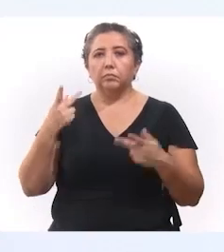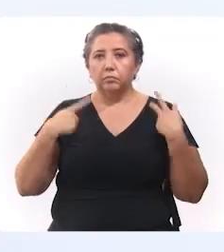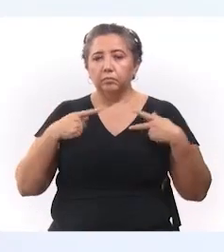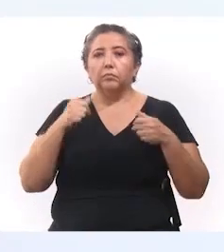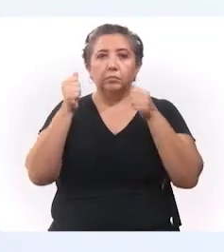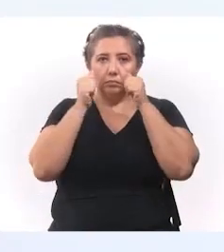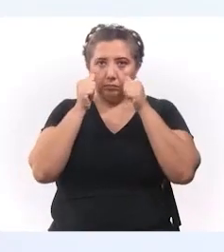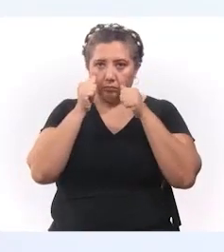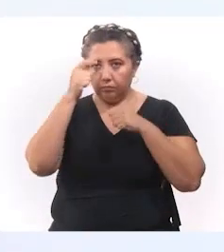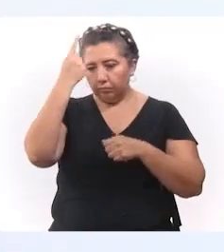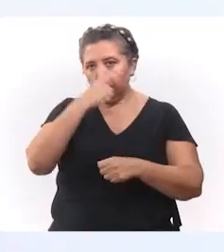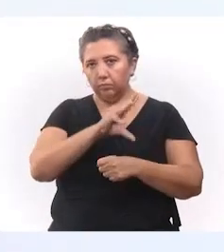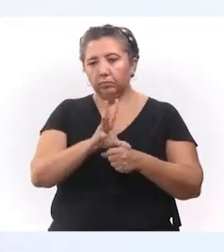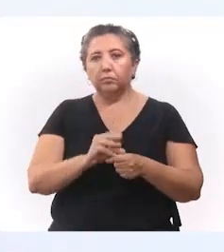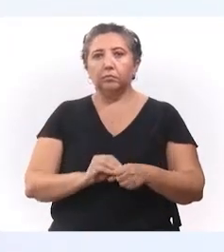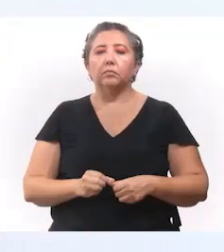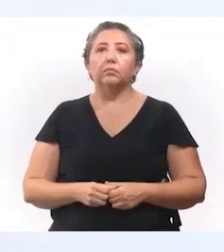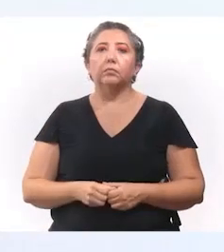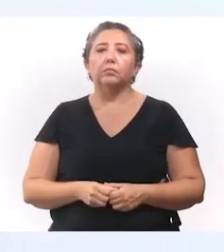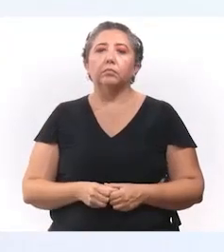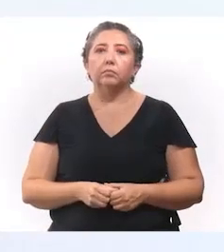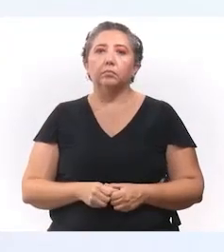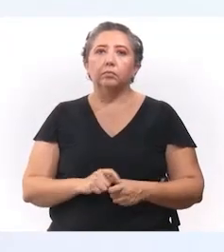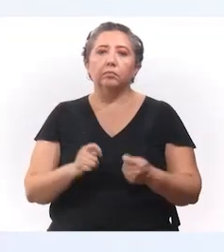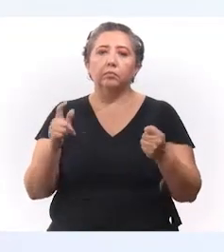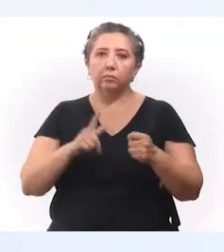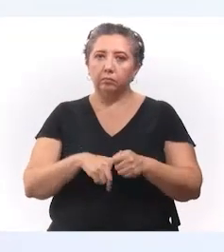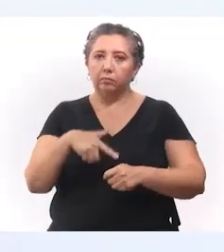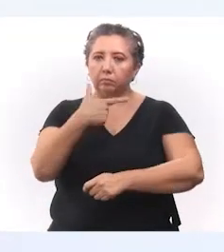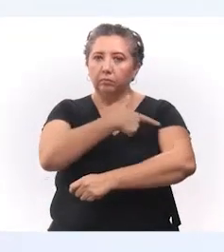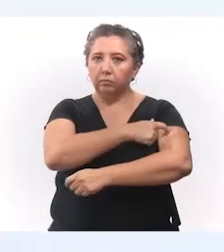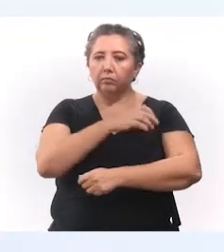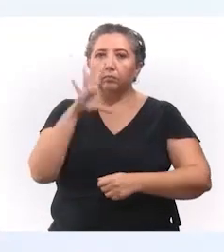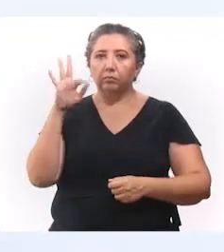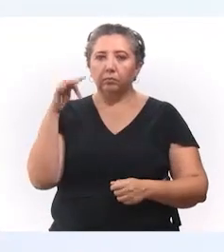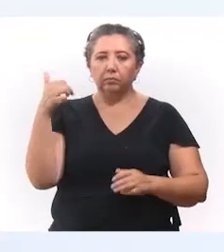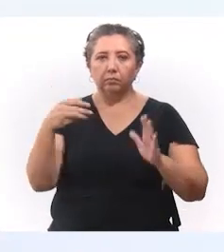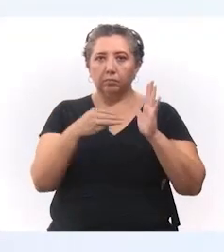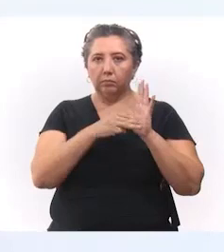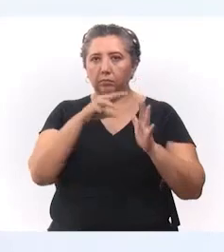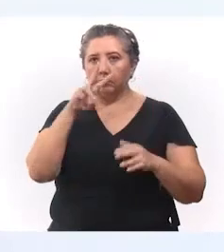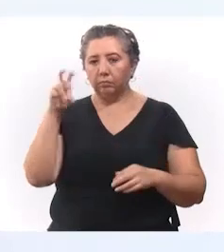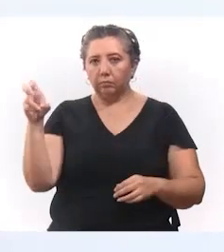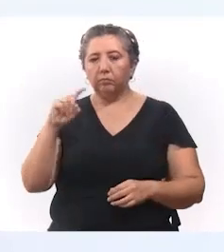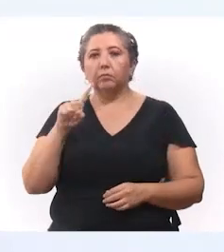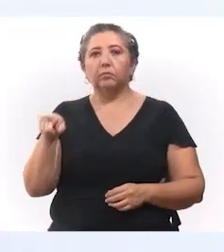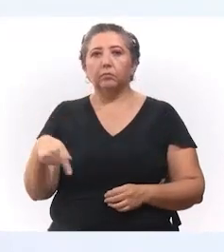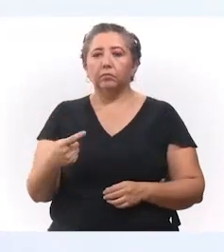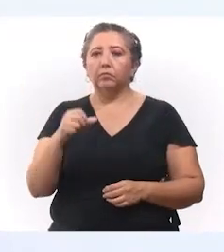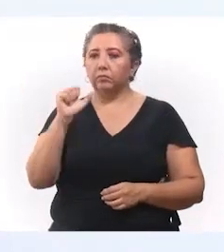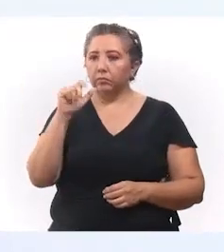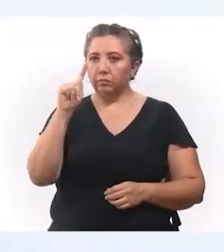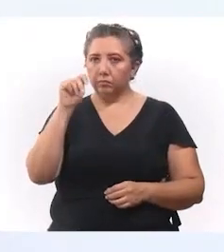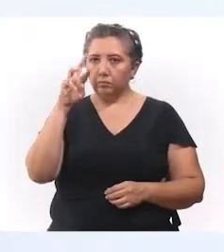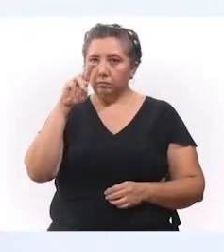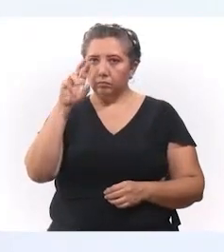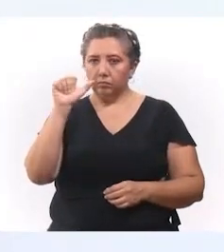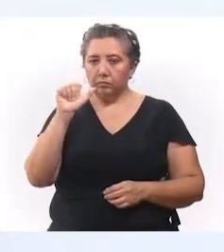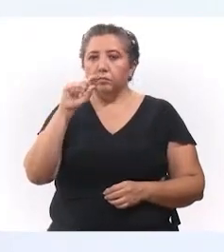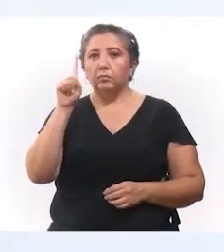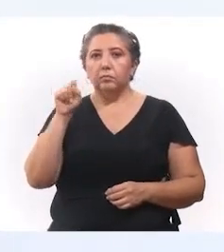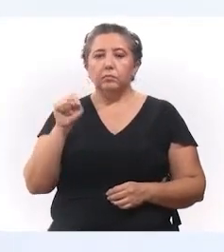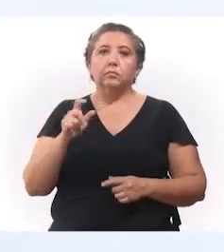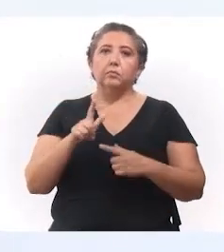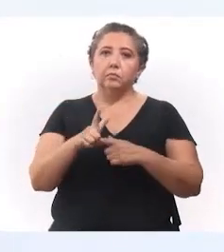personas pendientes para completar su esquema. Del total de vacunas, 46.200 son de la marca AstraZeneca para seguir